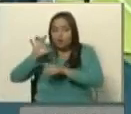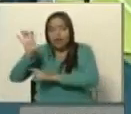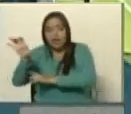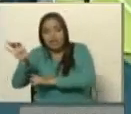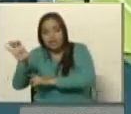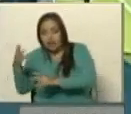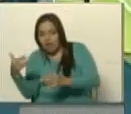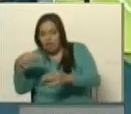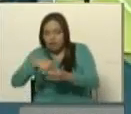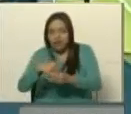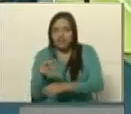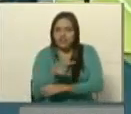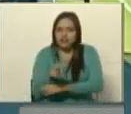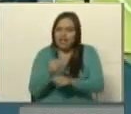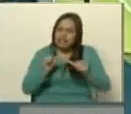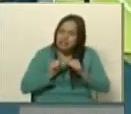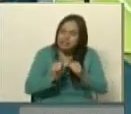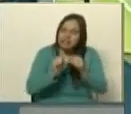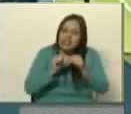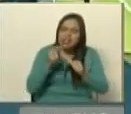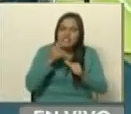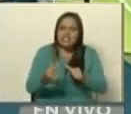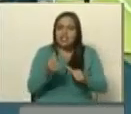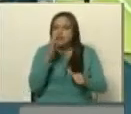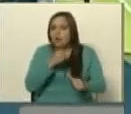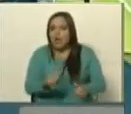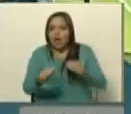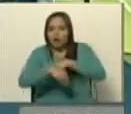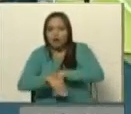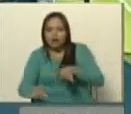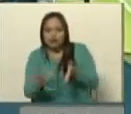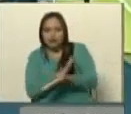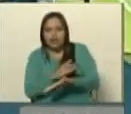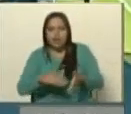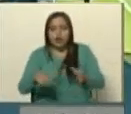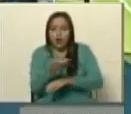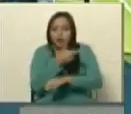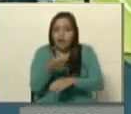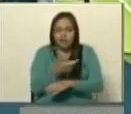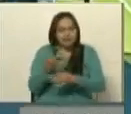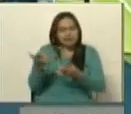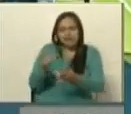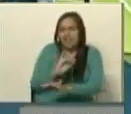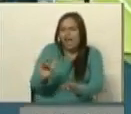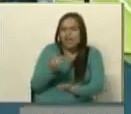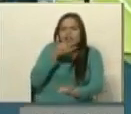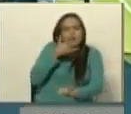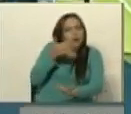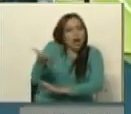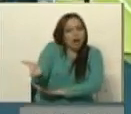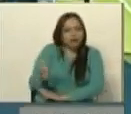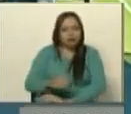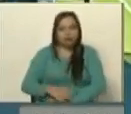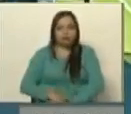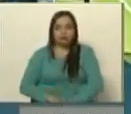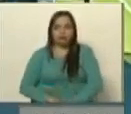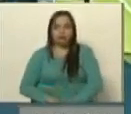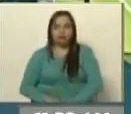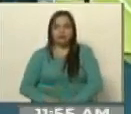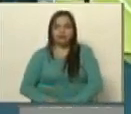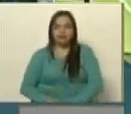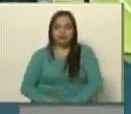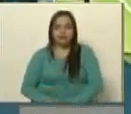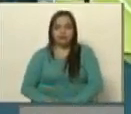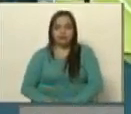que insista en desconocer la legitimidad del gobierno es una ruta fracasada. En la